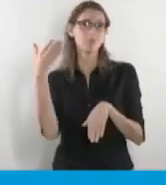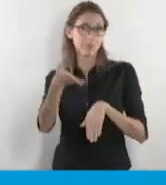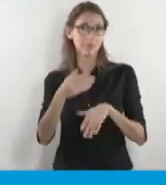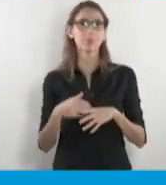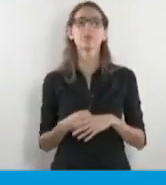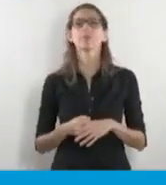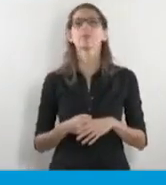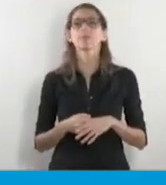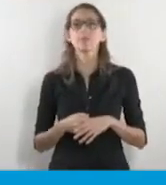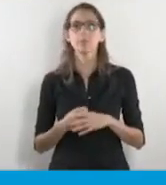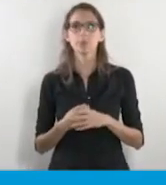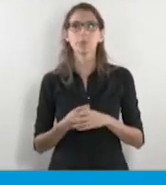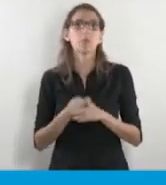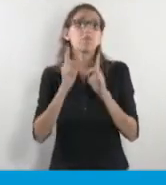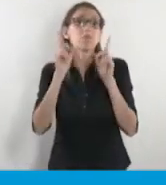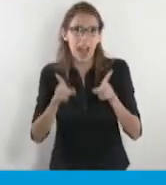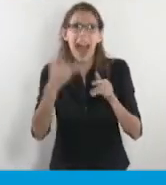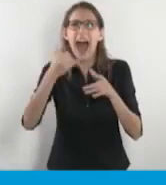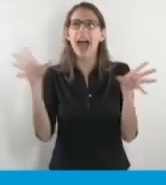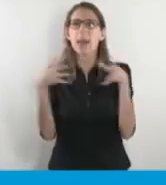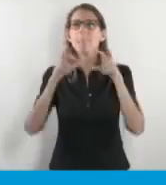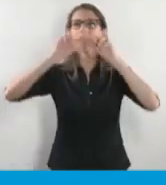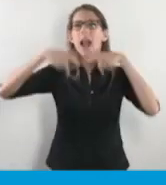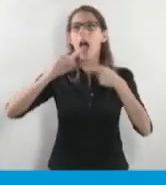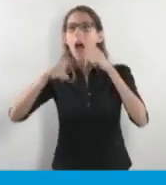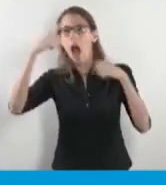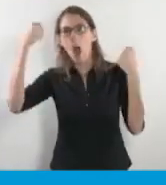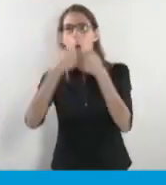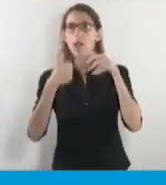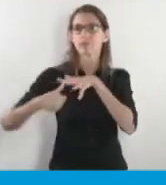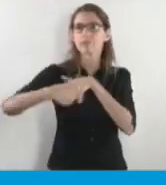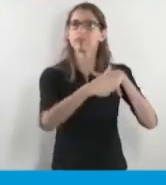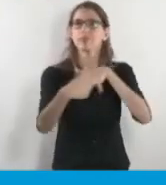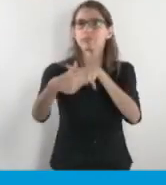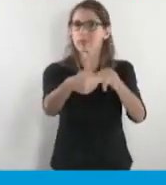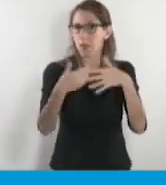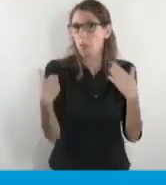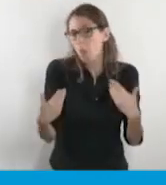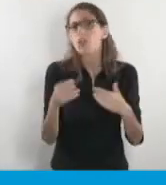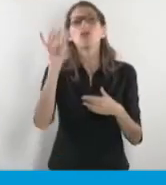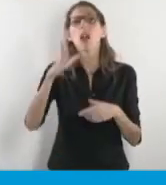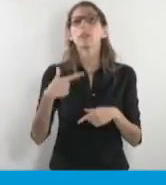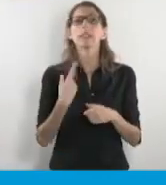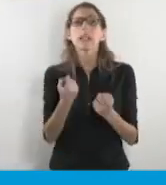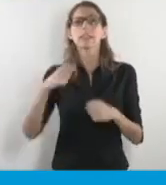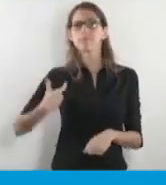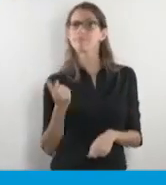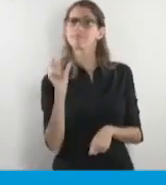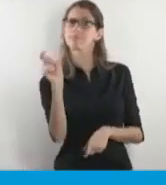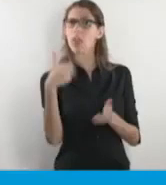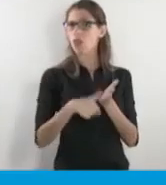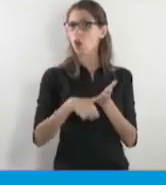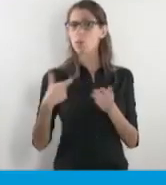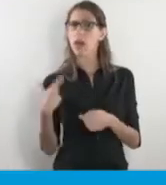ahí nada se hacen visitas guiadas se hacen dios pues pueden simplemente con un documento entrar a hacerles